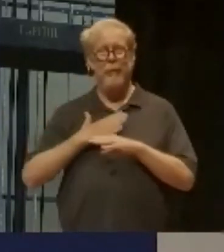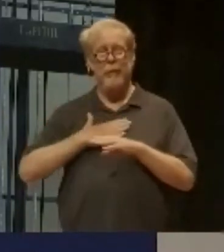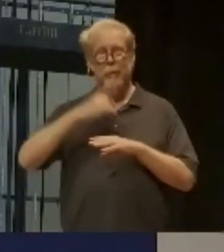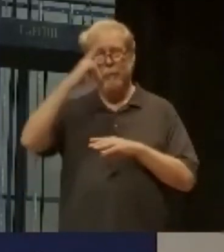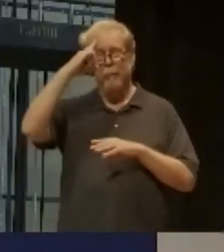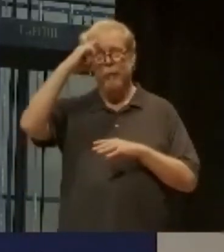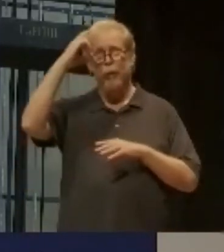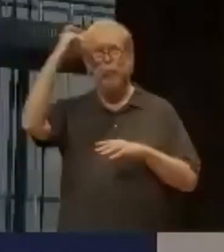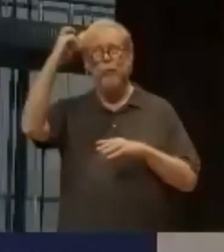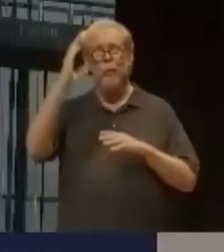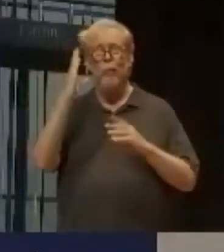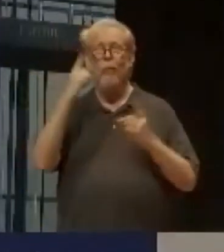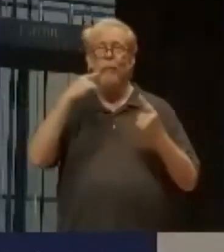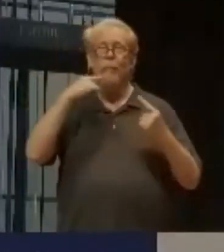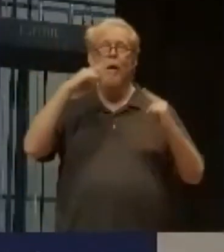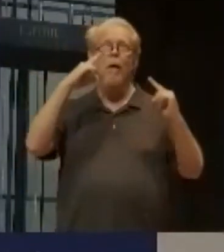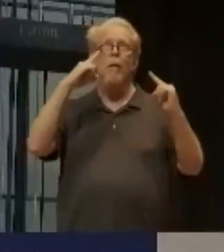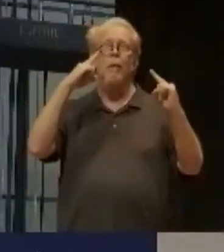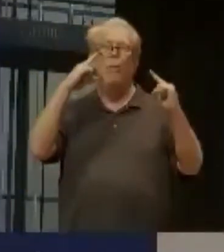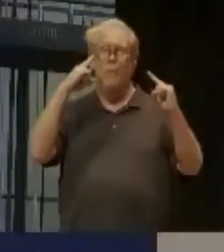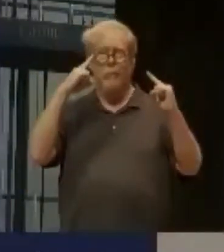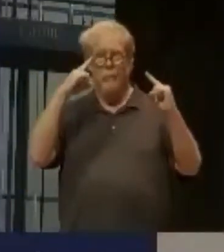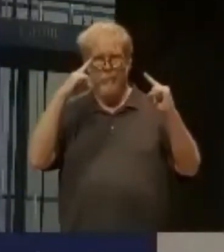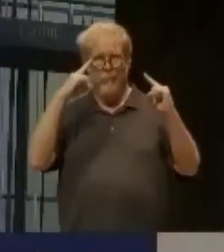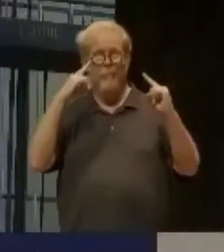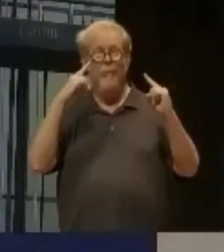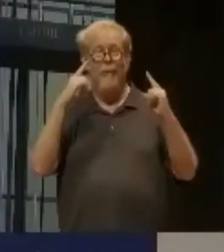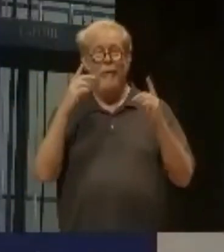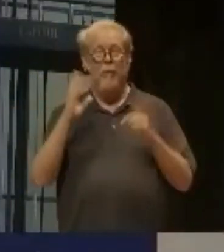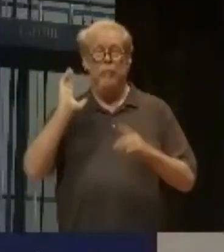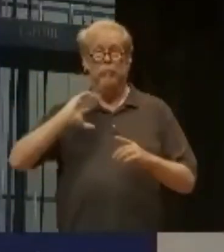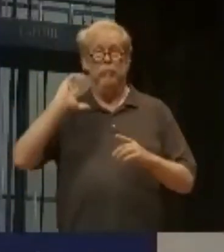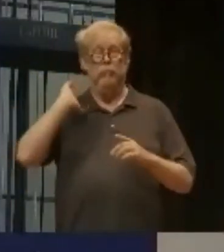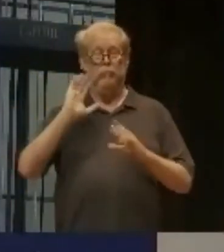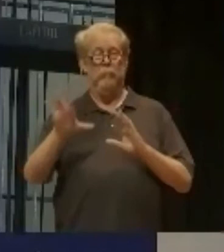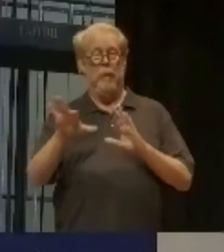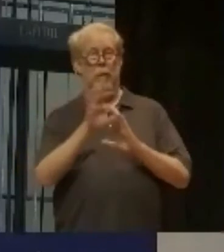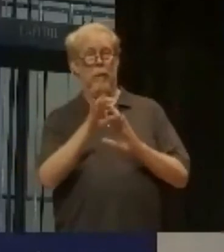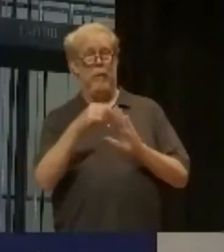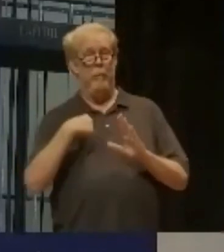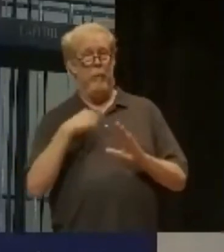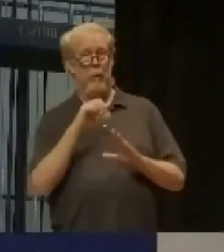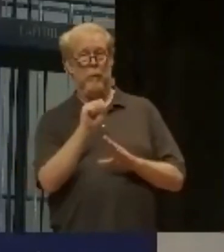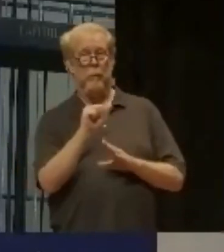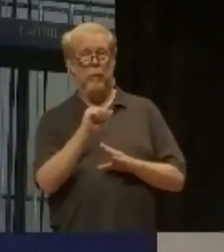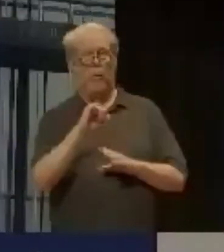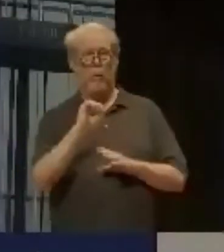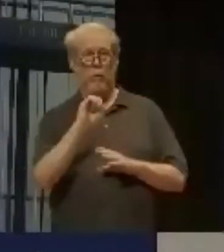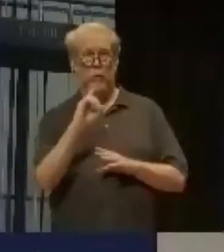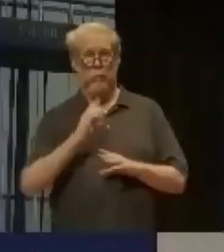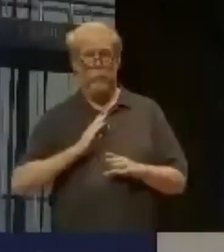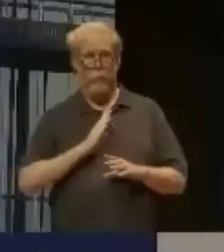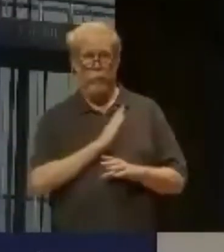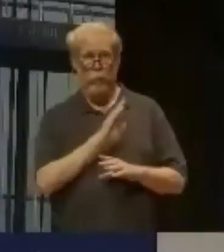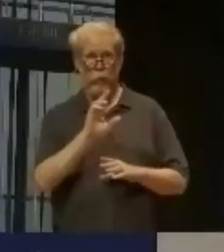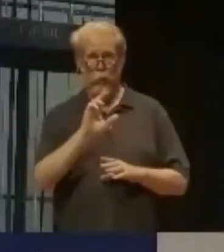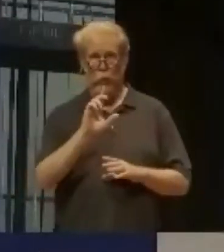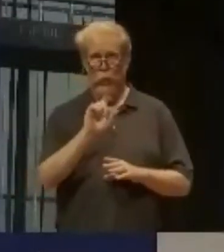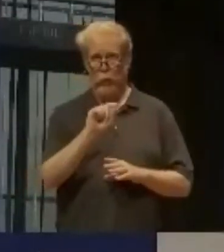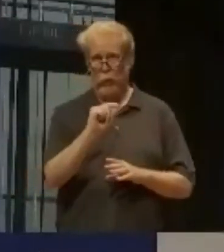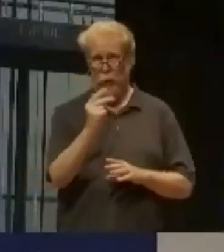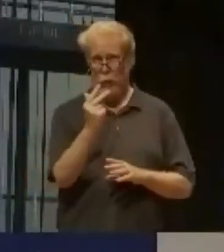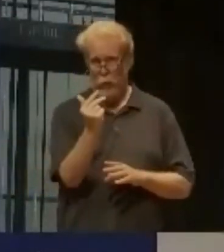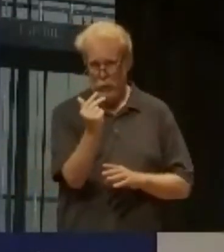Saben, mi sueño finalmente se va a ver realizado. Cuando yo fui elegido para la junta directiva en el 2013